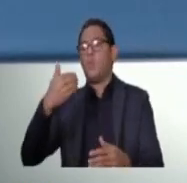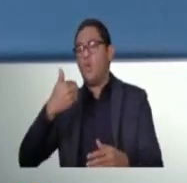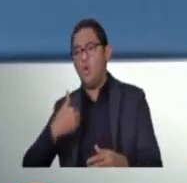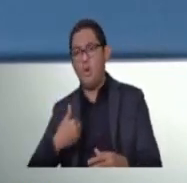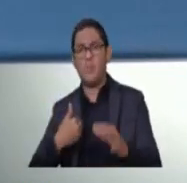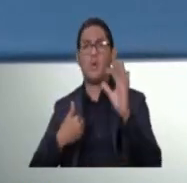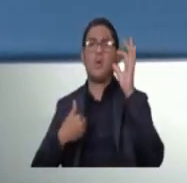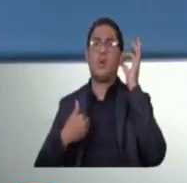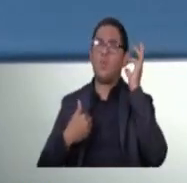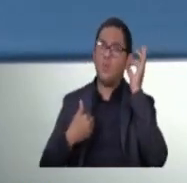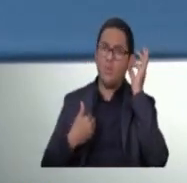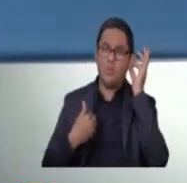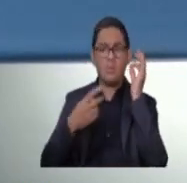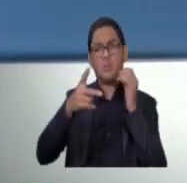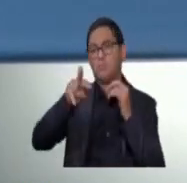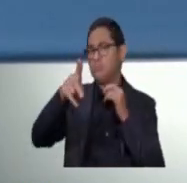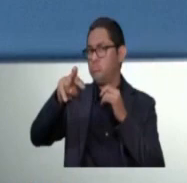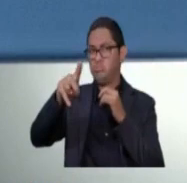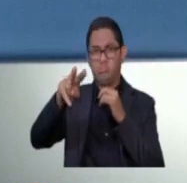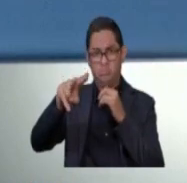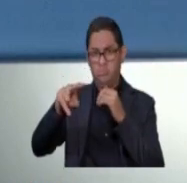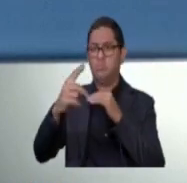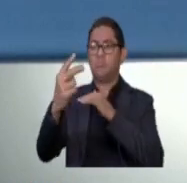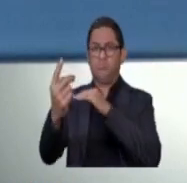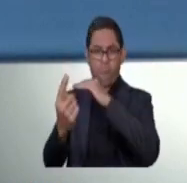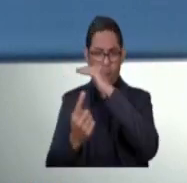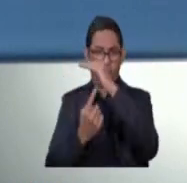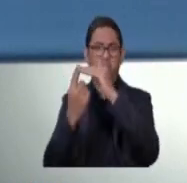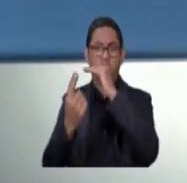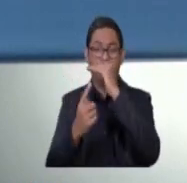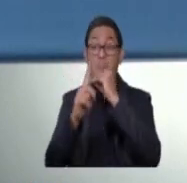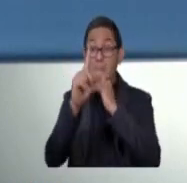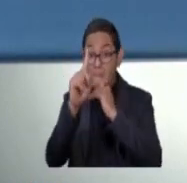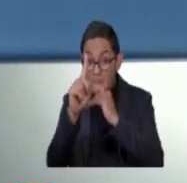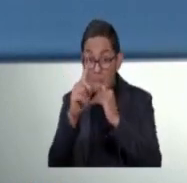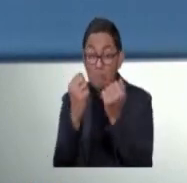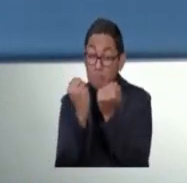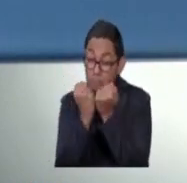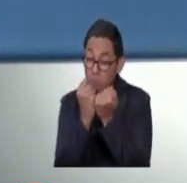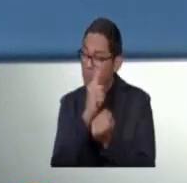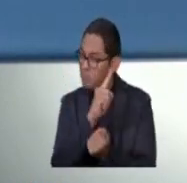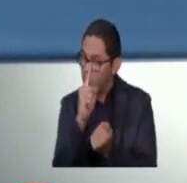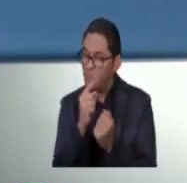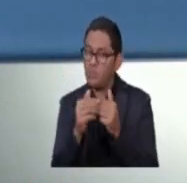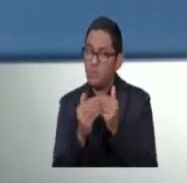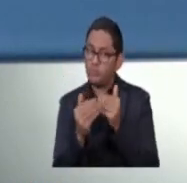pero guardando el distanciamiento y el aforo correspondiente